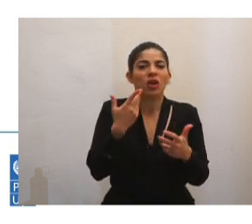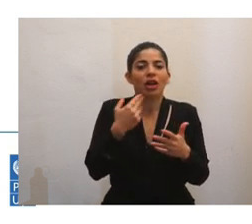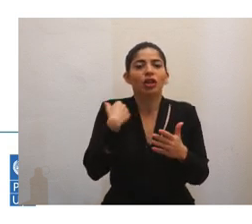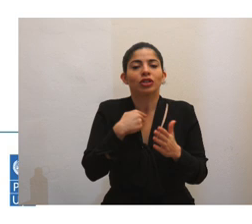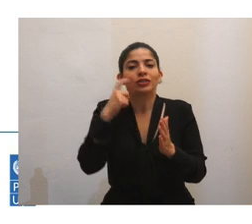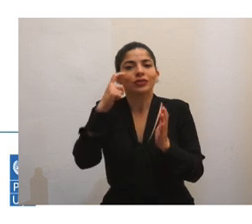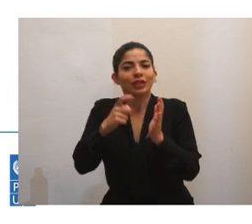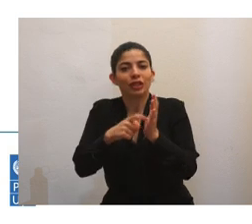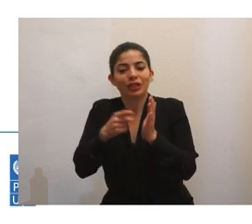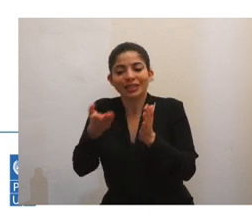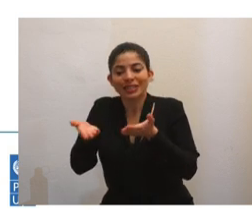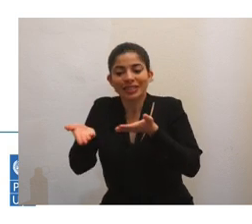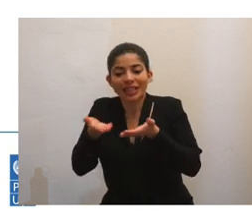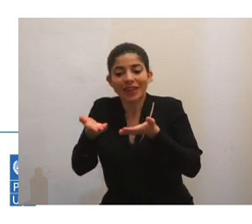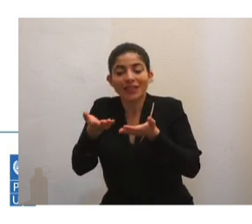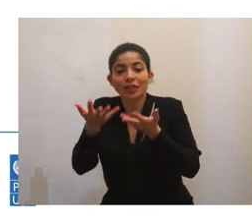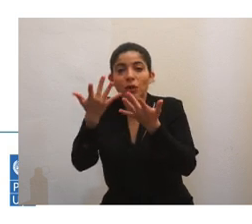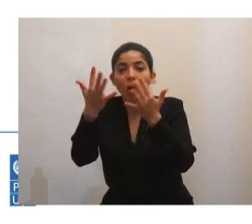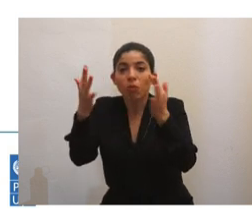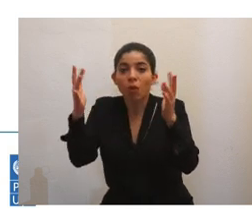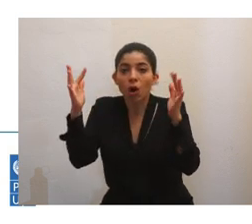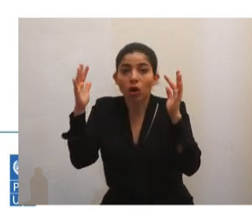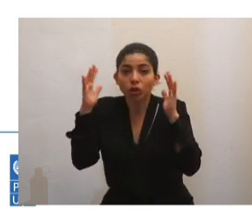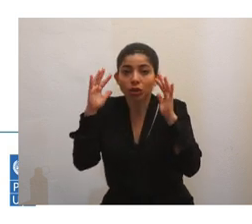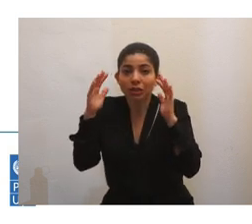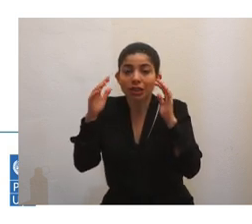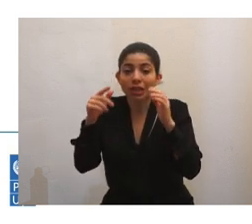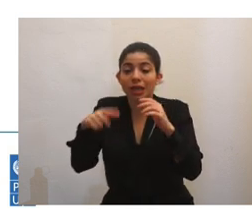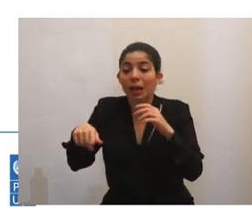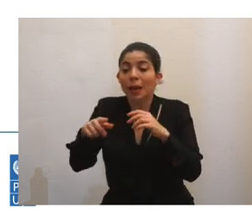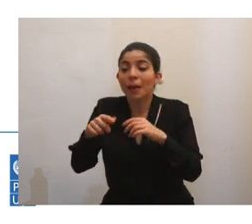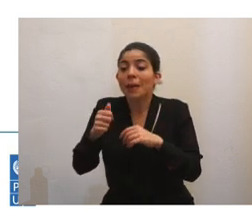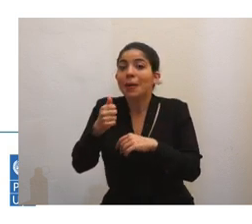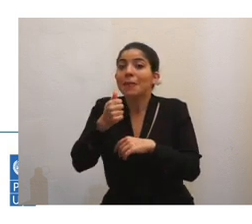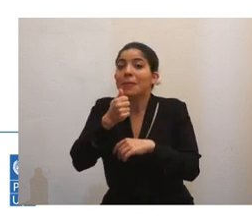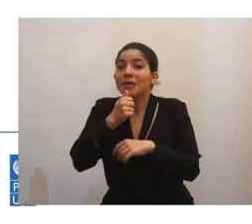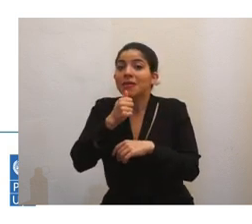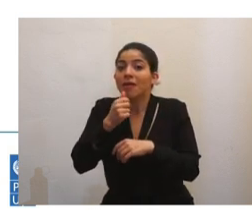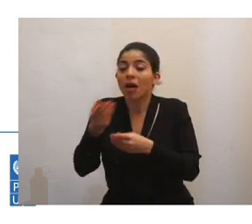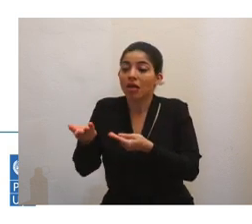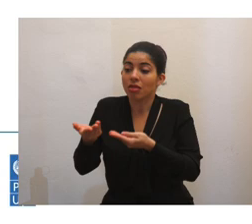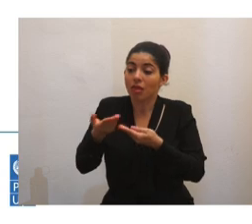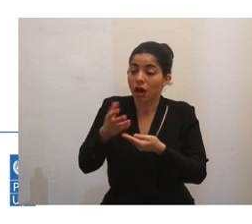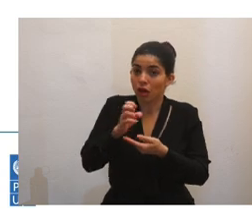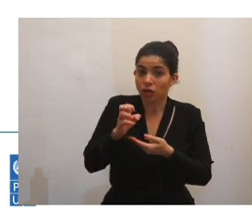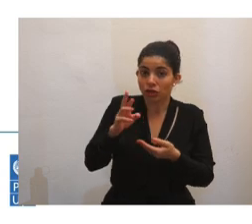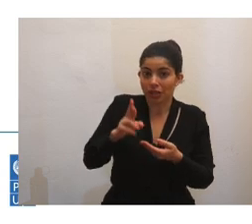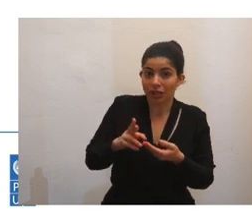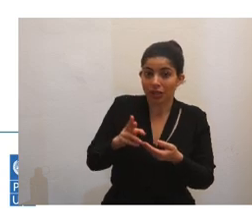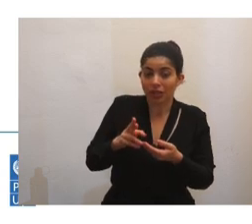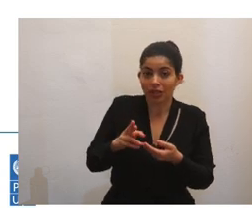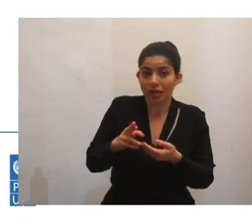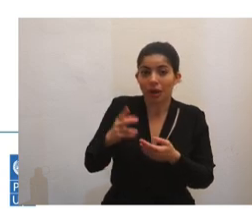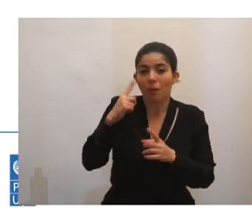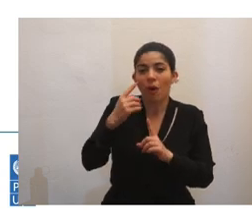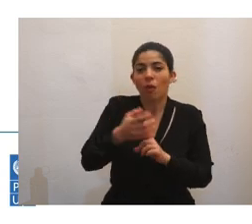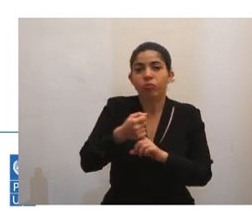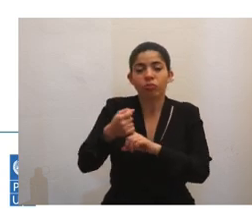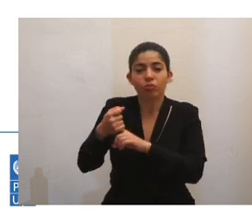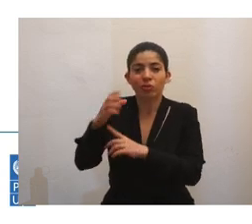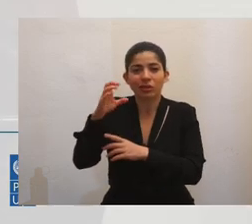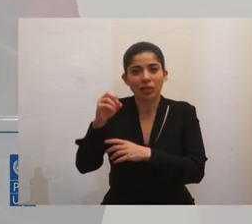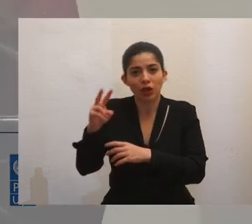los servicios que los bosques en manos de privados dan a Costa Rica mediante el secuestro de carbono,